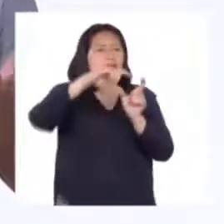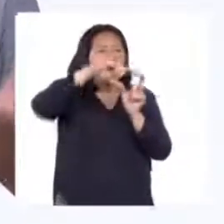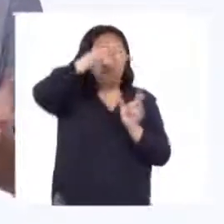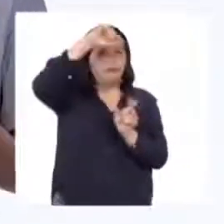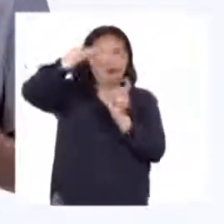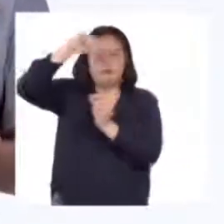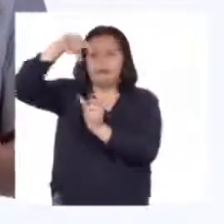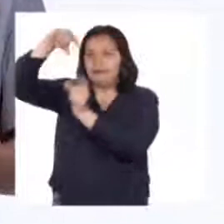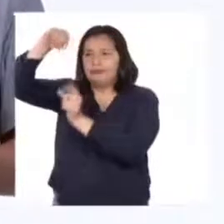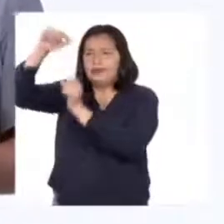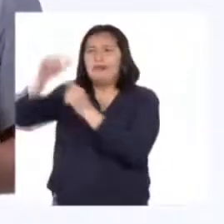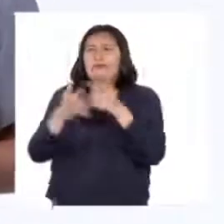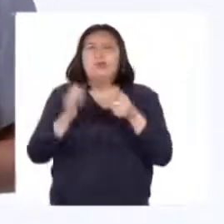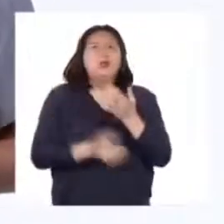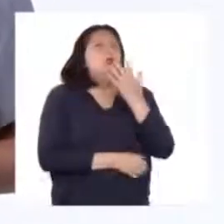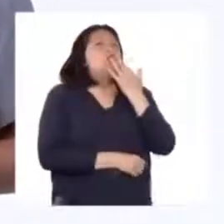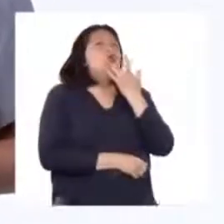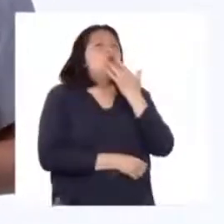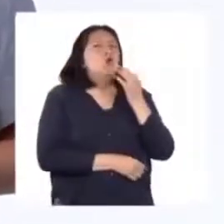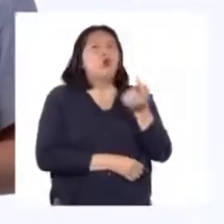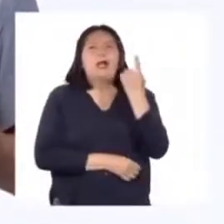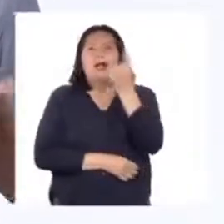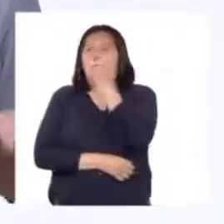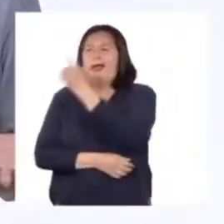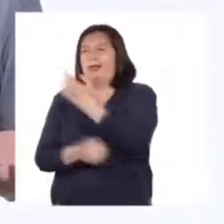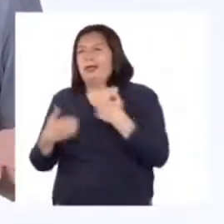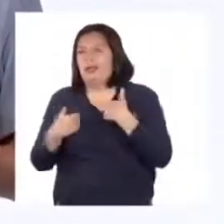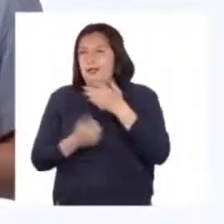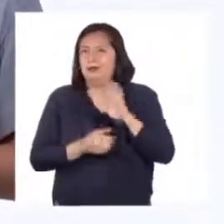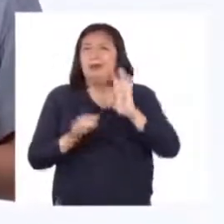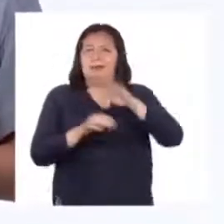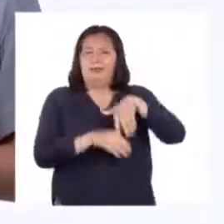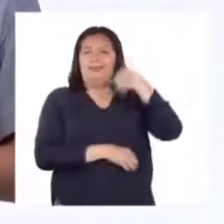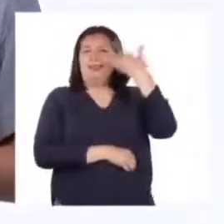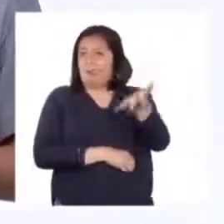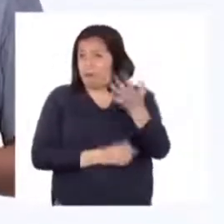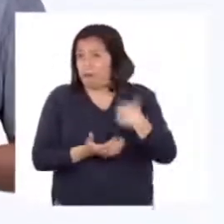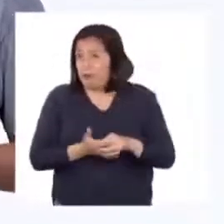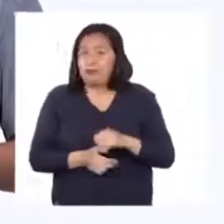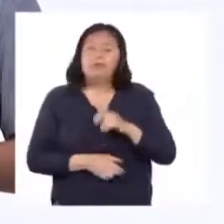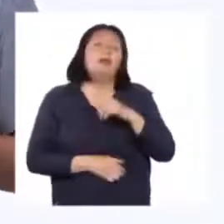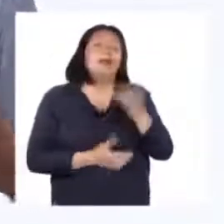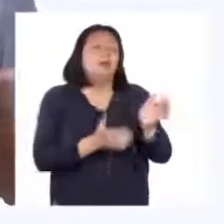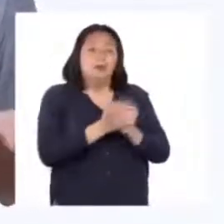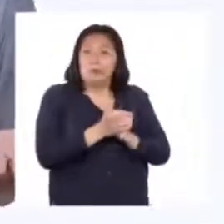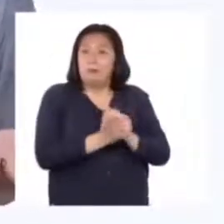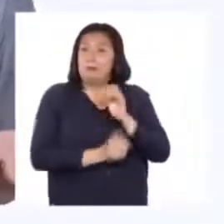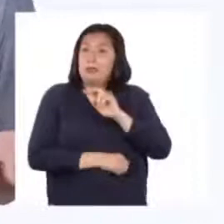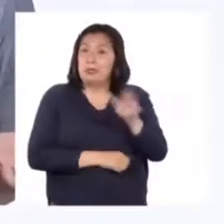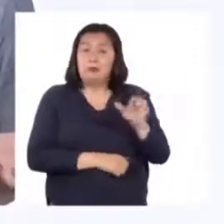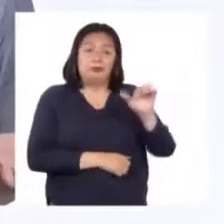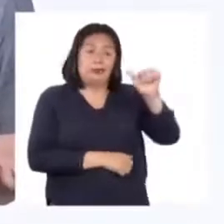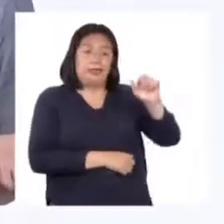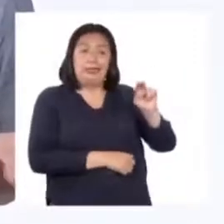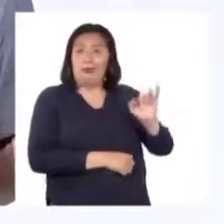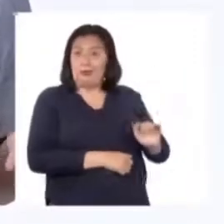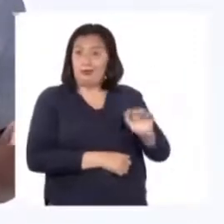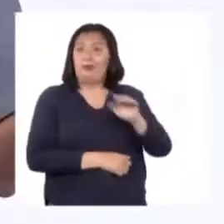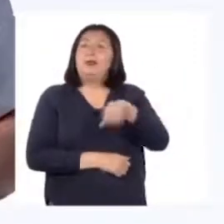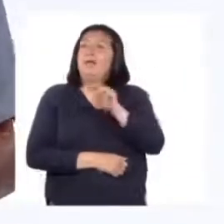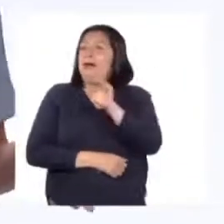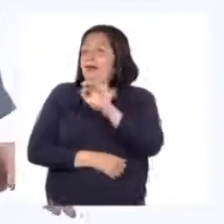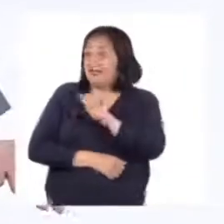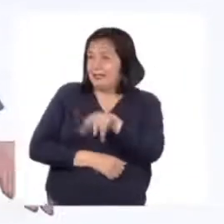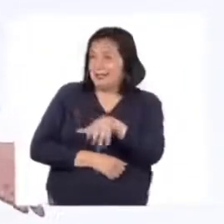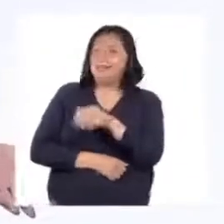barras dándole un color a cada tipo de animal. En el próximo bloque acompañaremos a nuestros amigos Antonio, Mariana y Lucía para